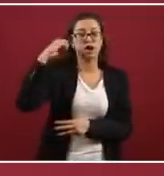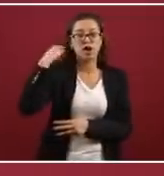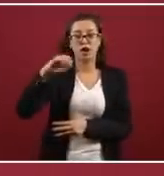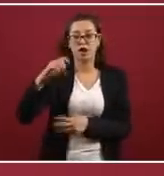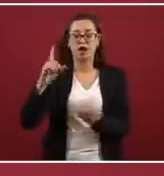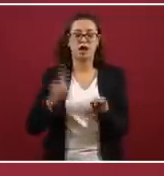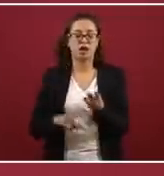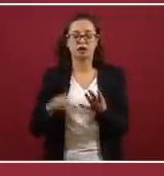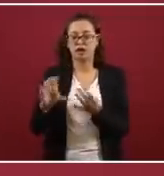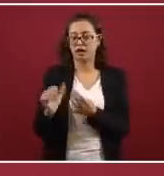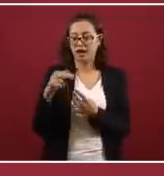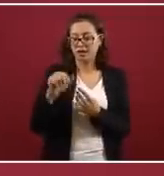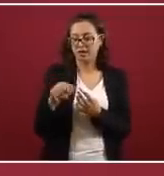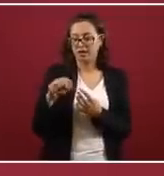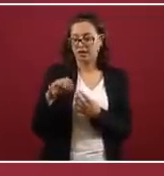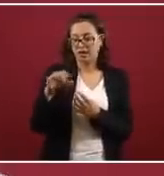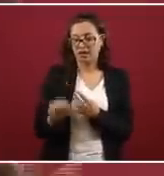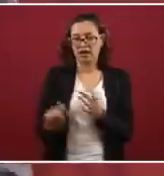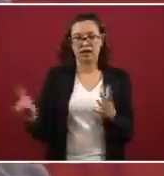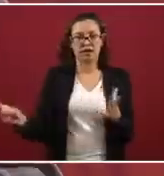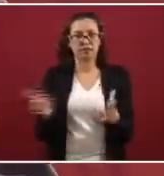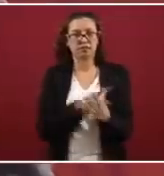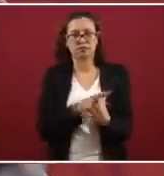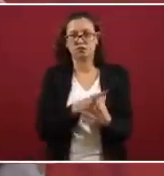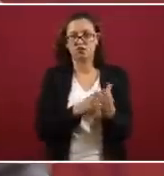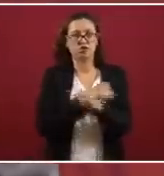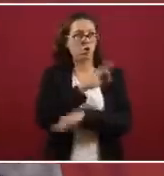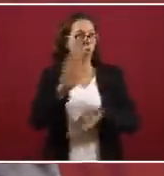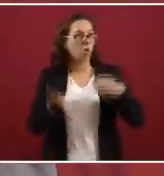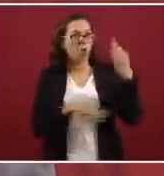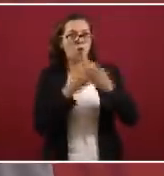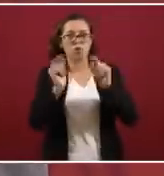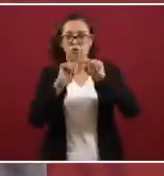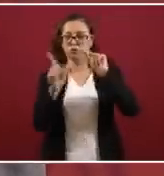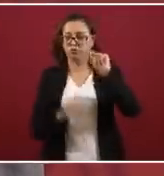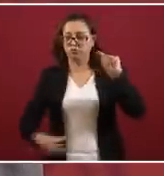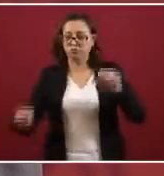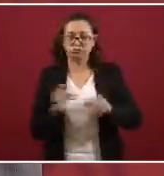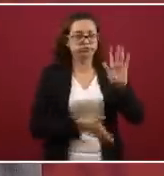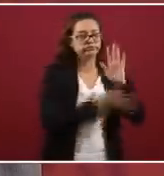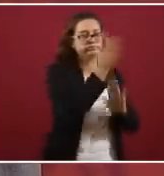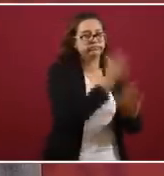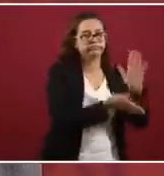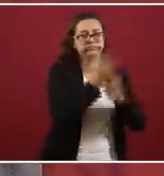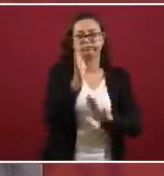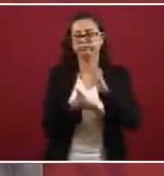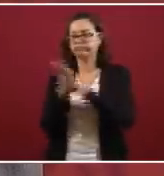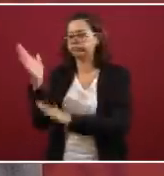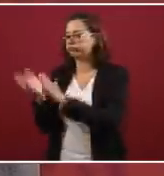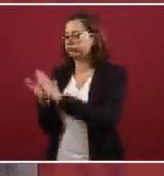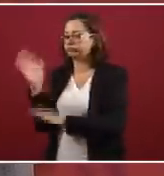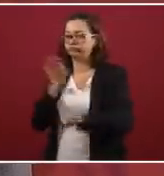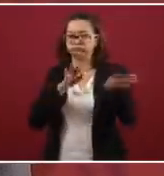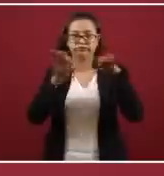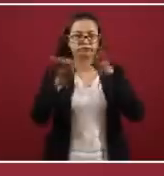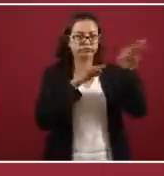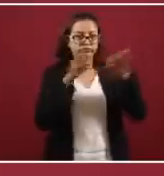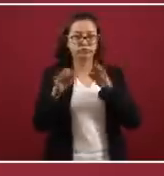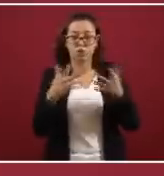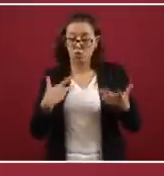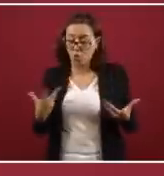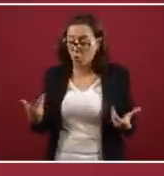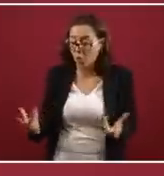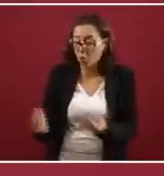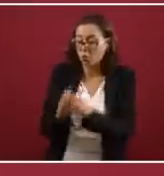en Cananea, que estemos en todo el país, gobernar desde abajo